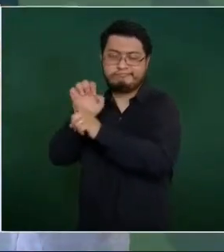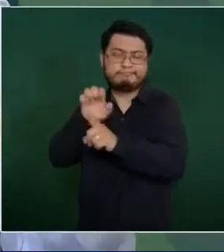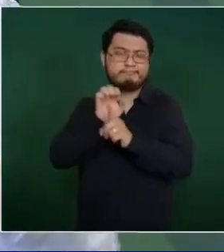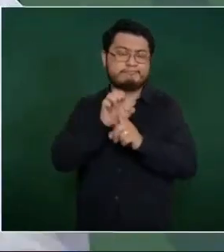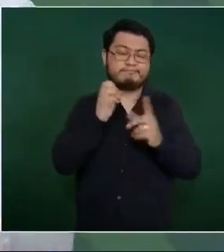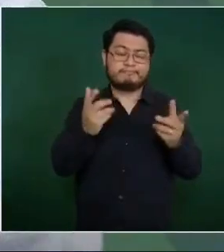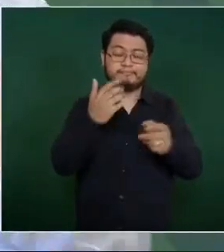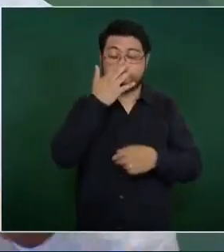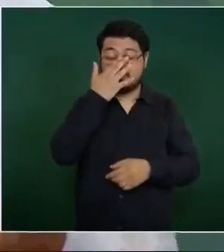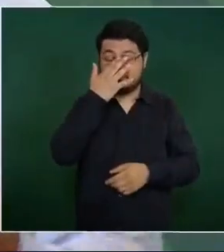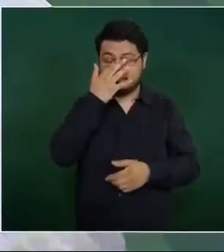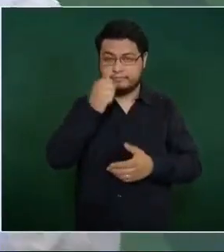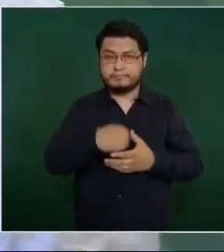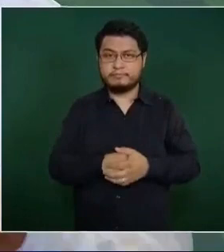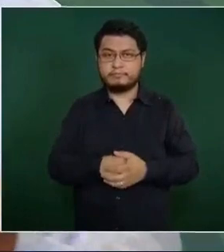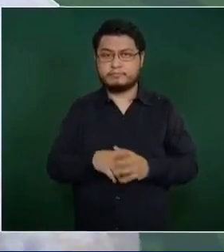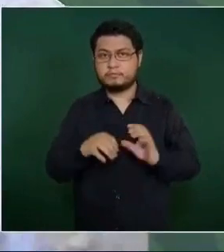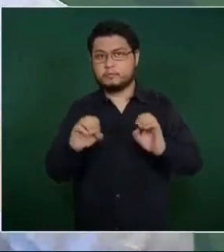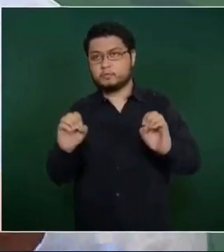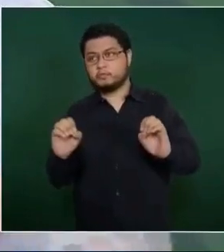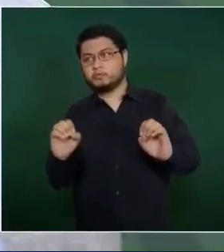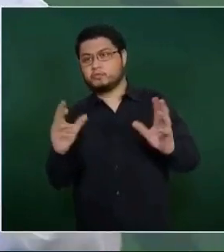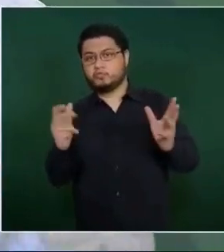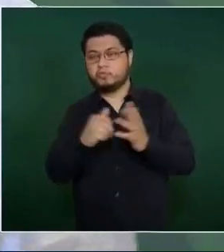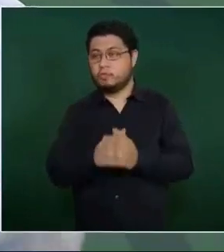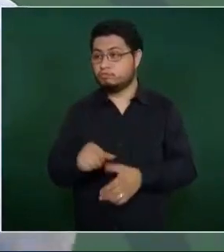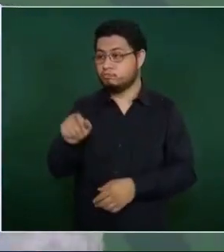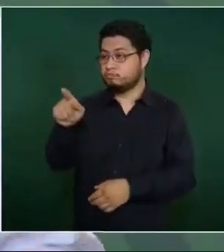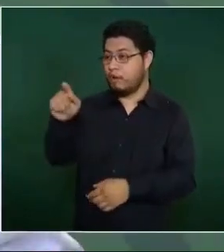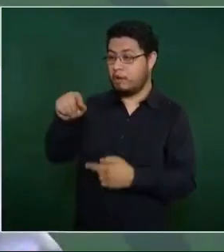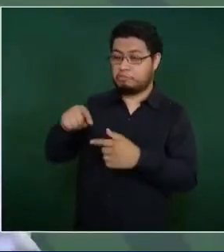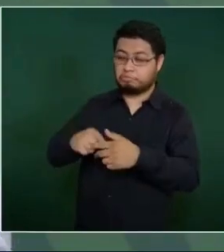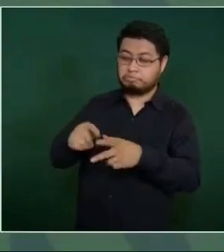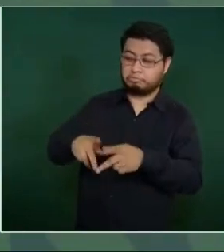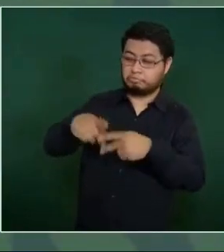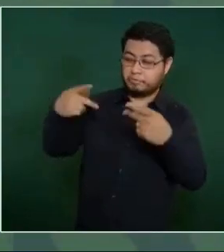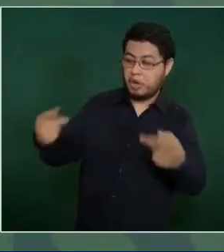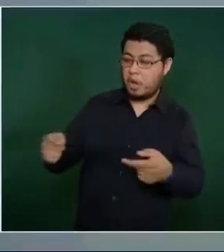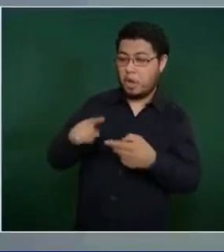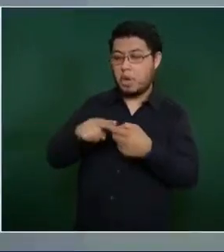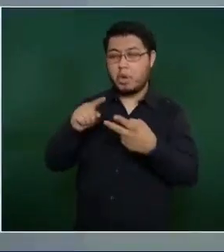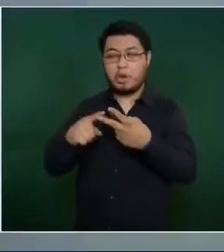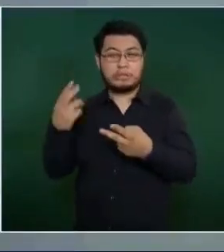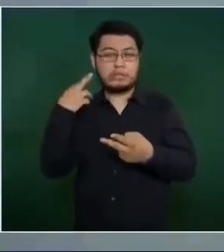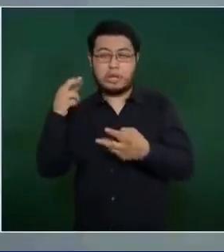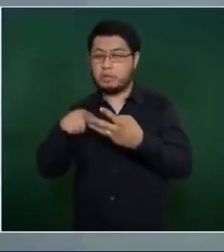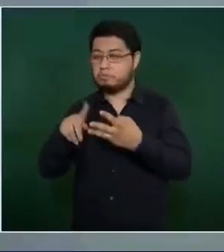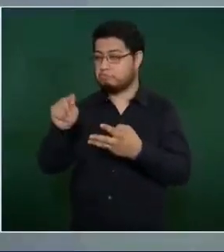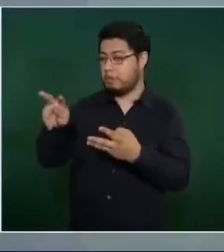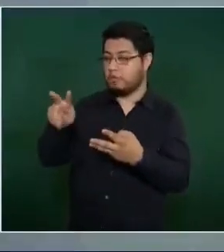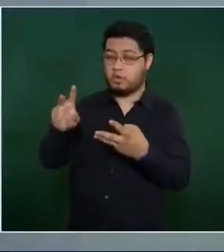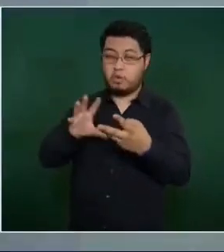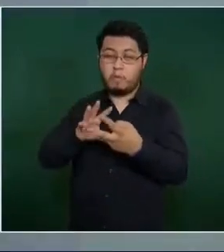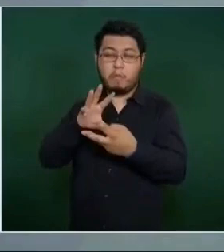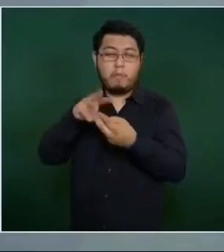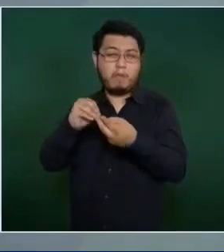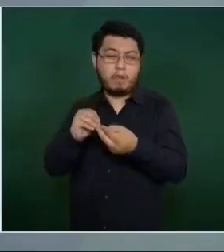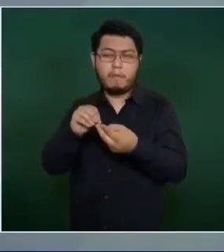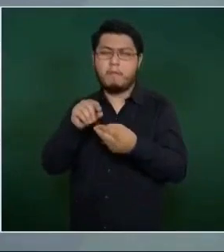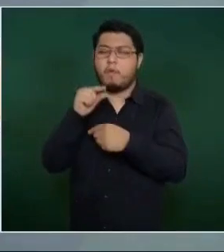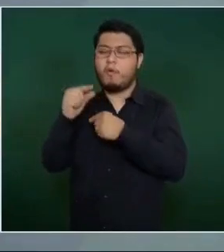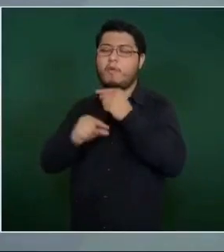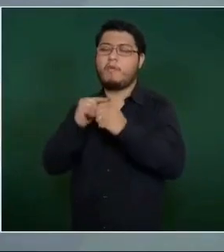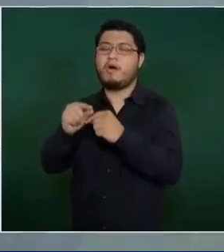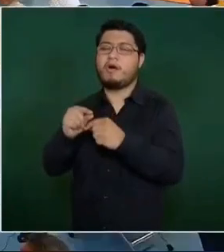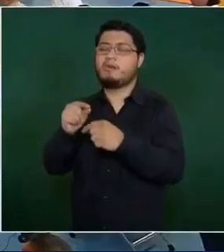o con la publicidad, con los medios, lo introdujeron al mercado como se introduce